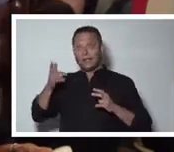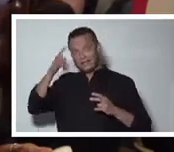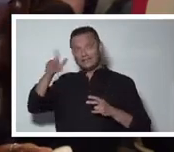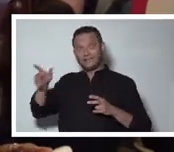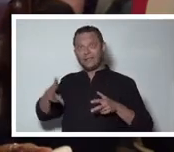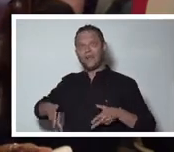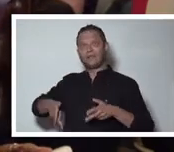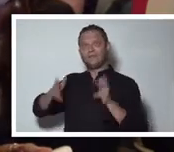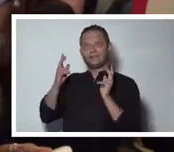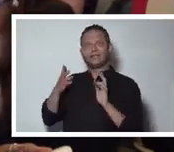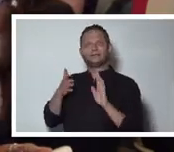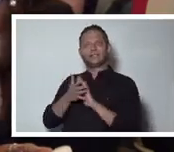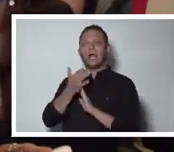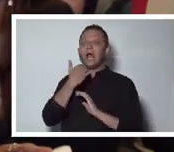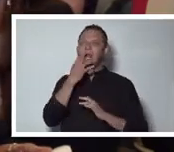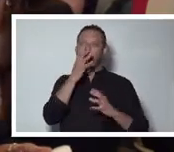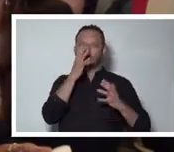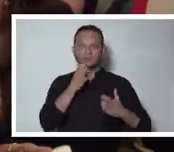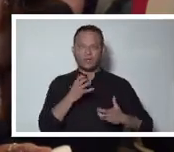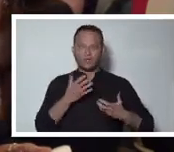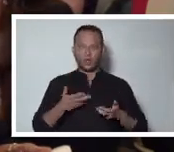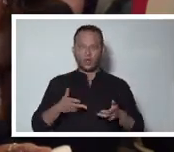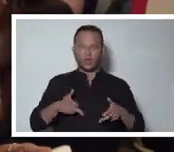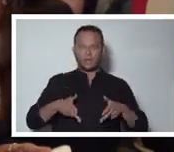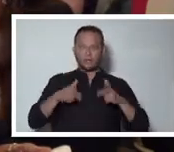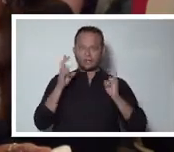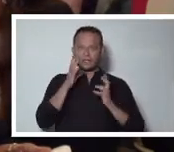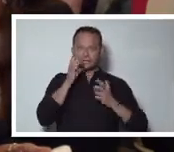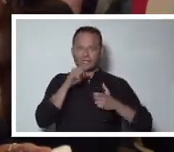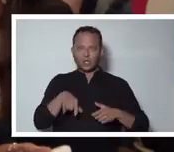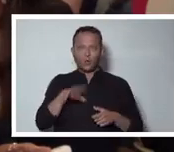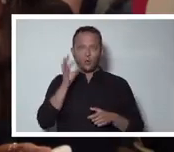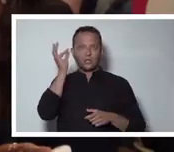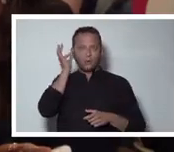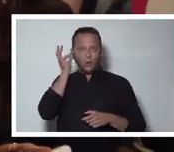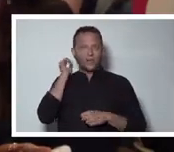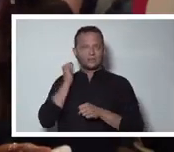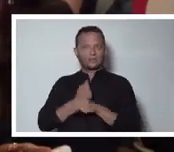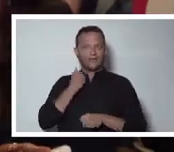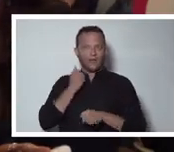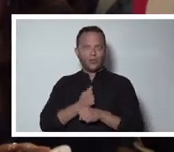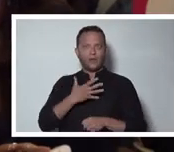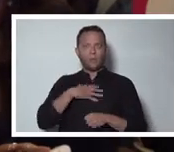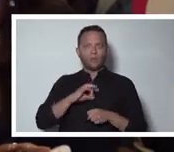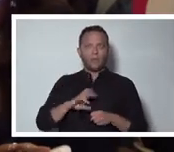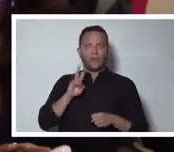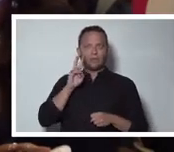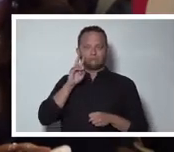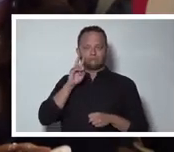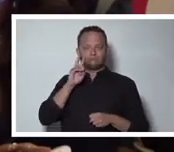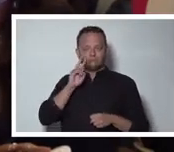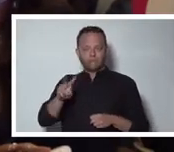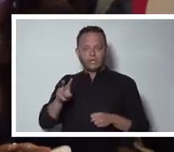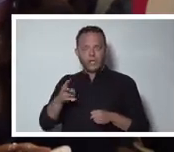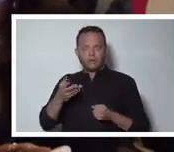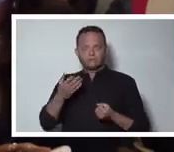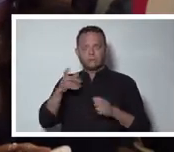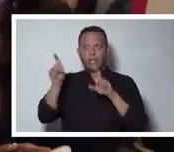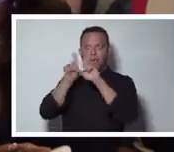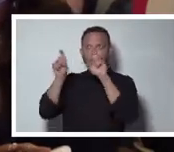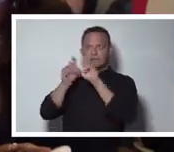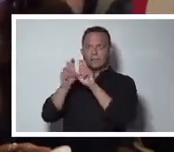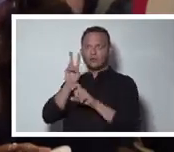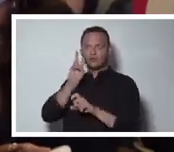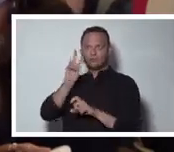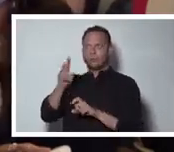libertad es algo muy serio la libertad es que una mujer trabajadora pueda mirarle a los ojos a su empresario